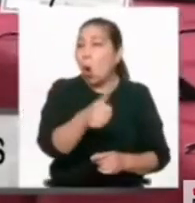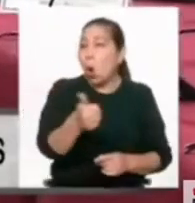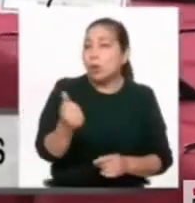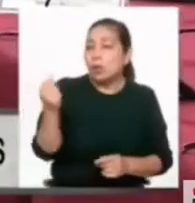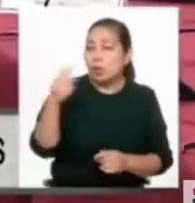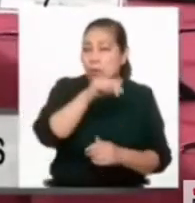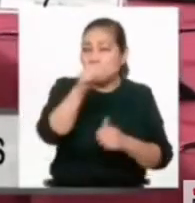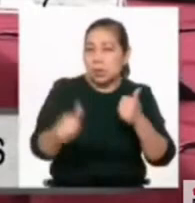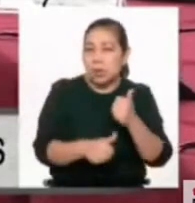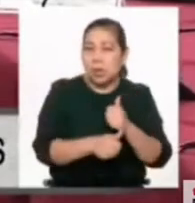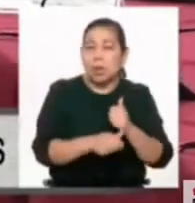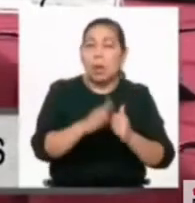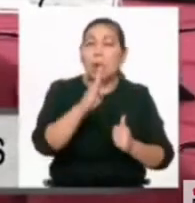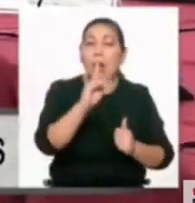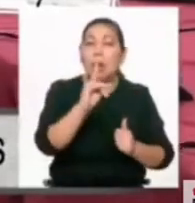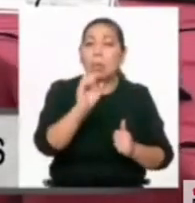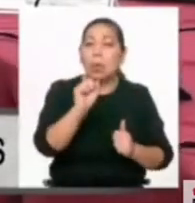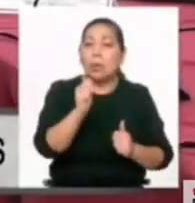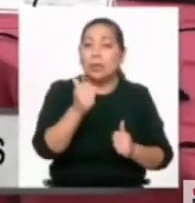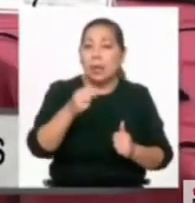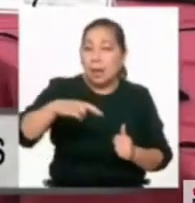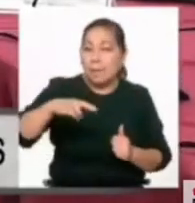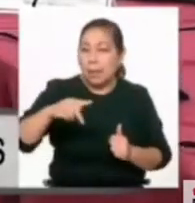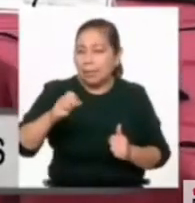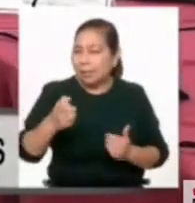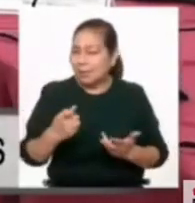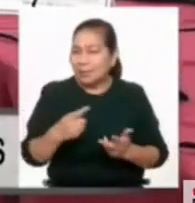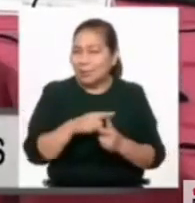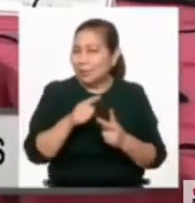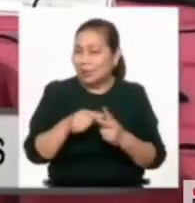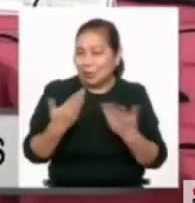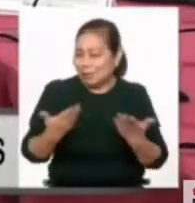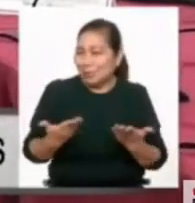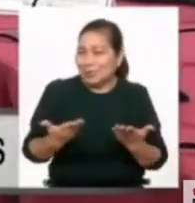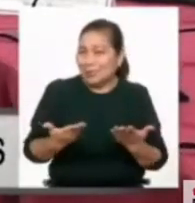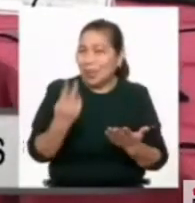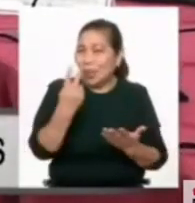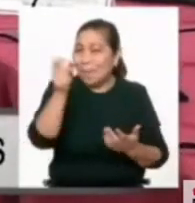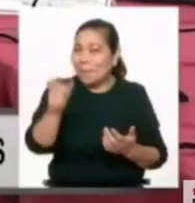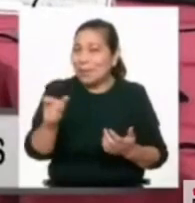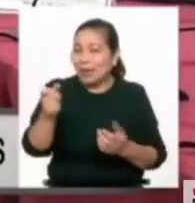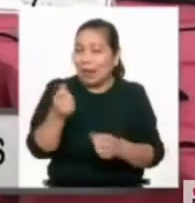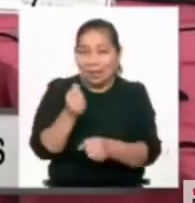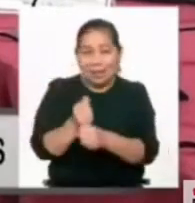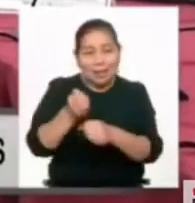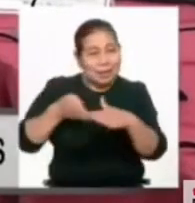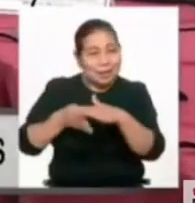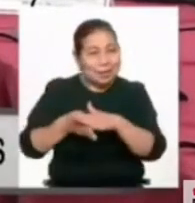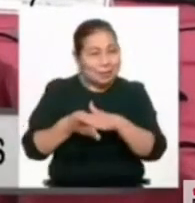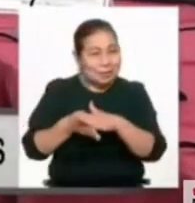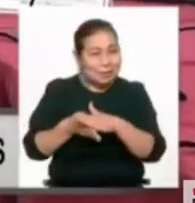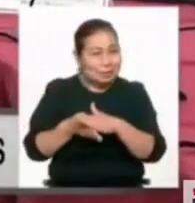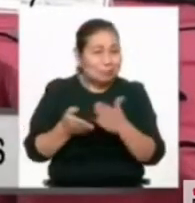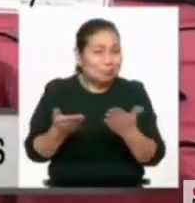otro viceministro, que es el señor Bustamante, que también llegó a ser. Es decir, hechos de 2 personajes que ustedes los